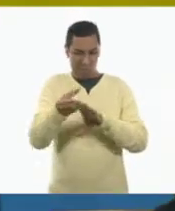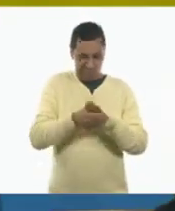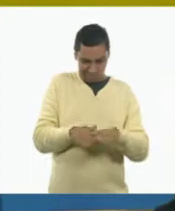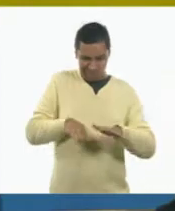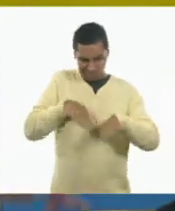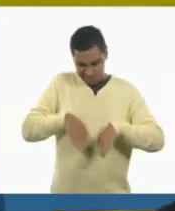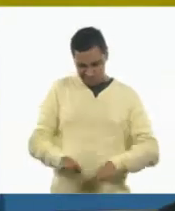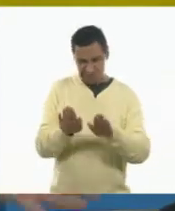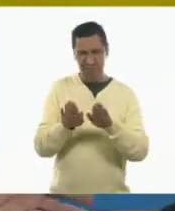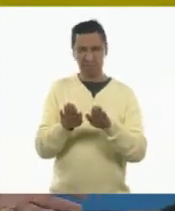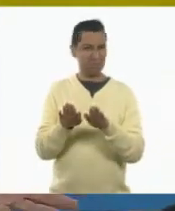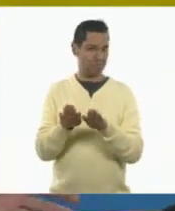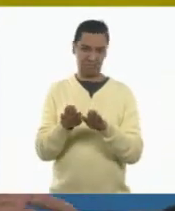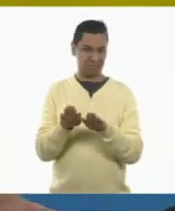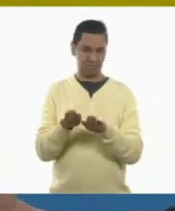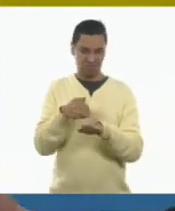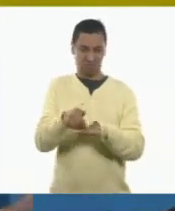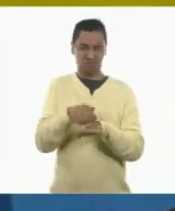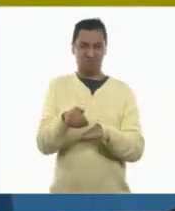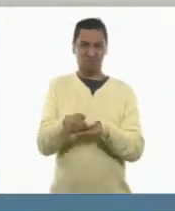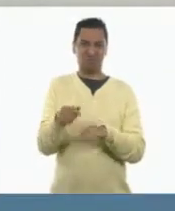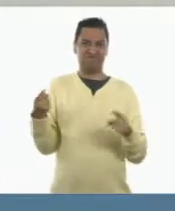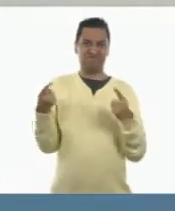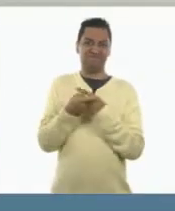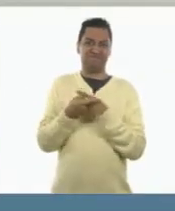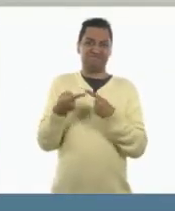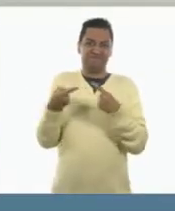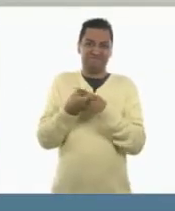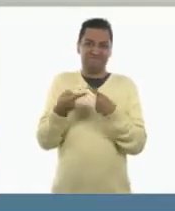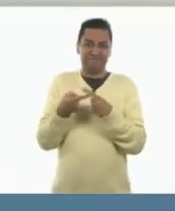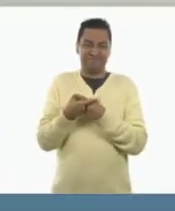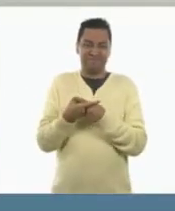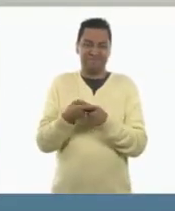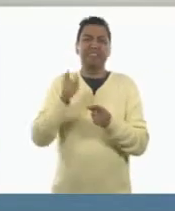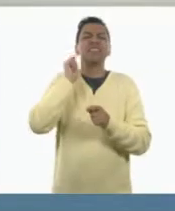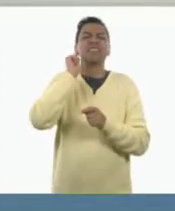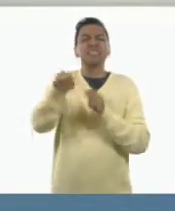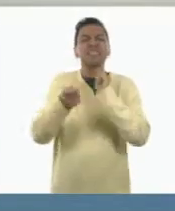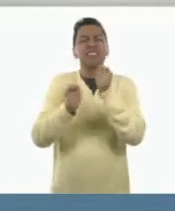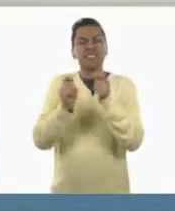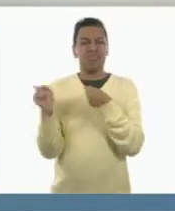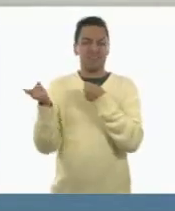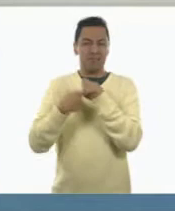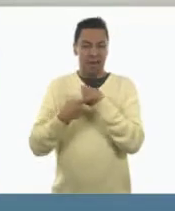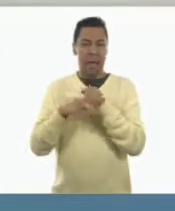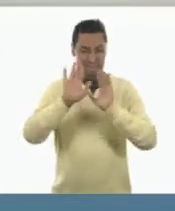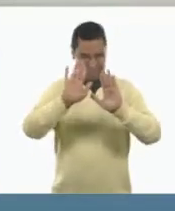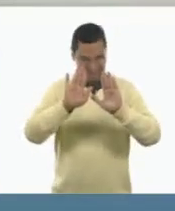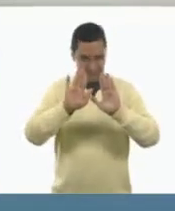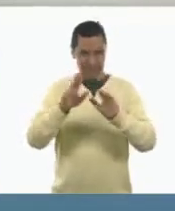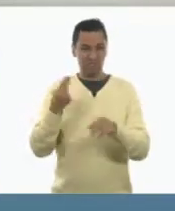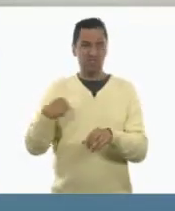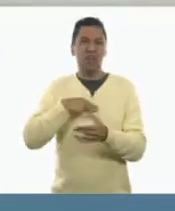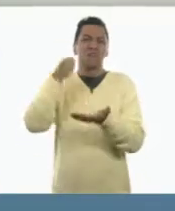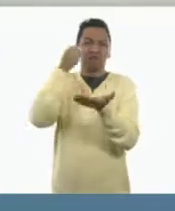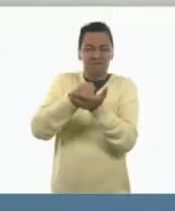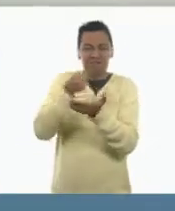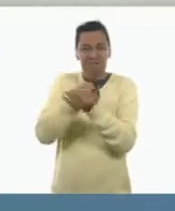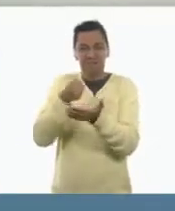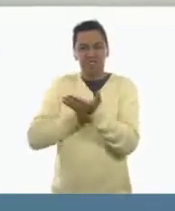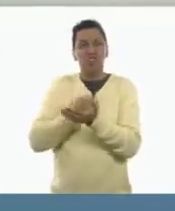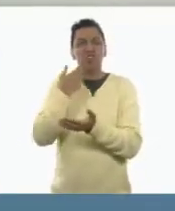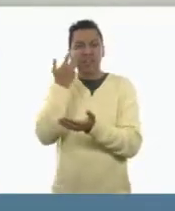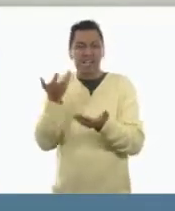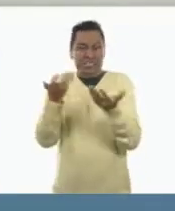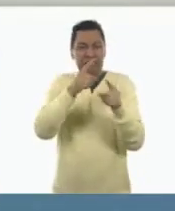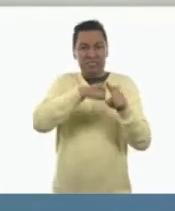zapatos entran. ¿Qué quiere decir a fuerza ni los zapatos entran, Ton? Ah, pues que a veces no podemos forzar las cosas para que